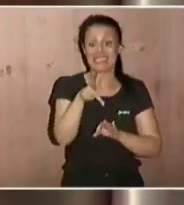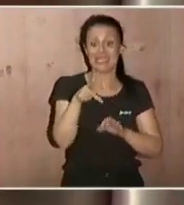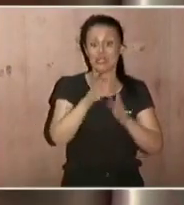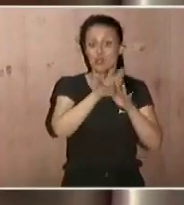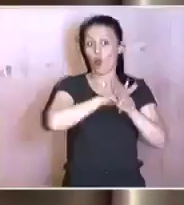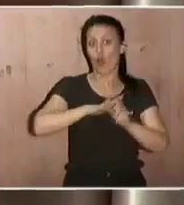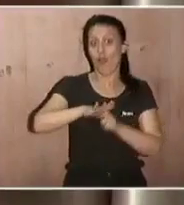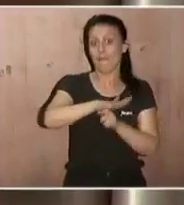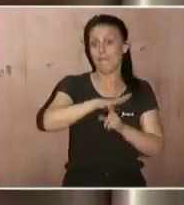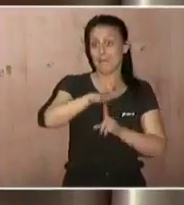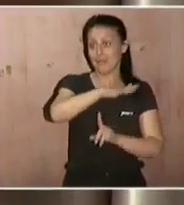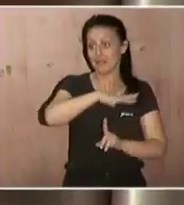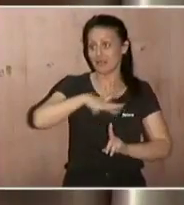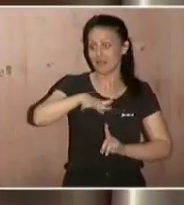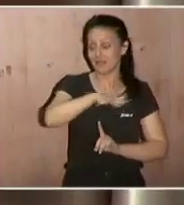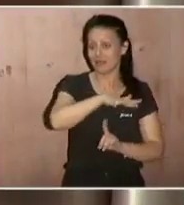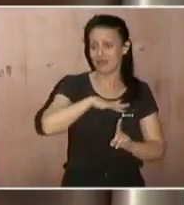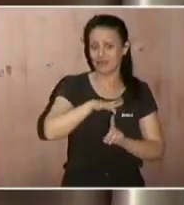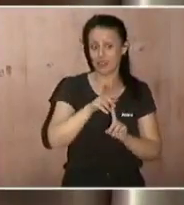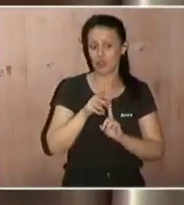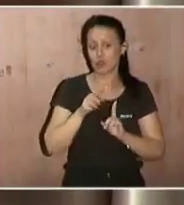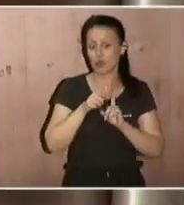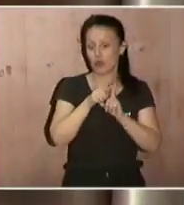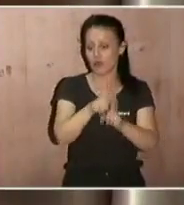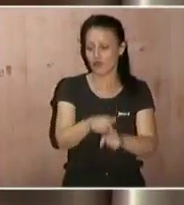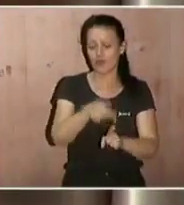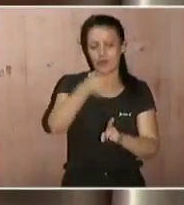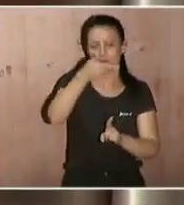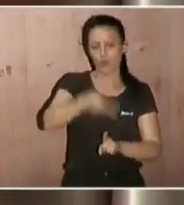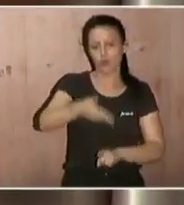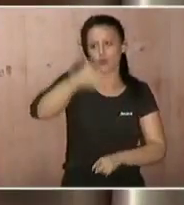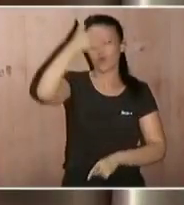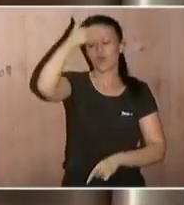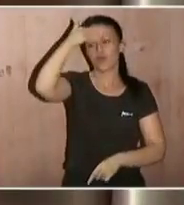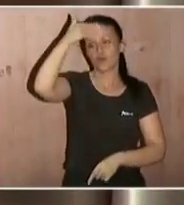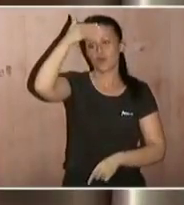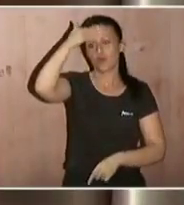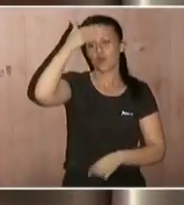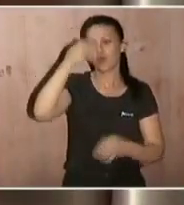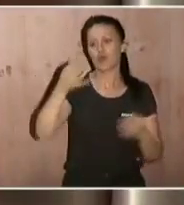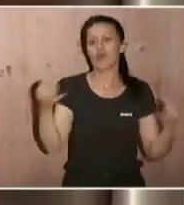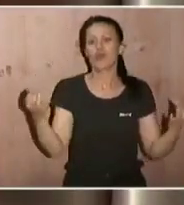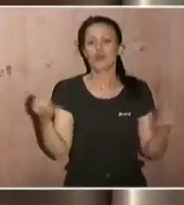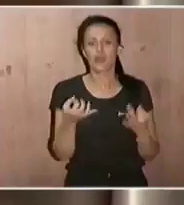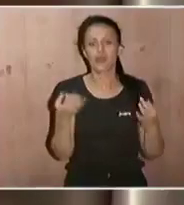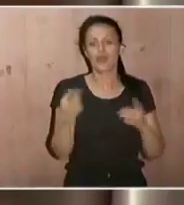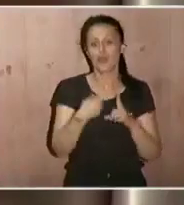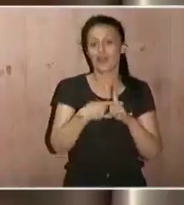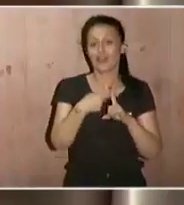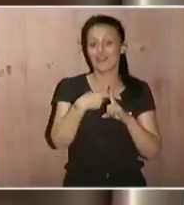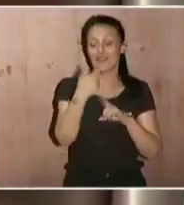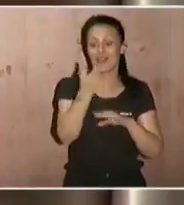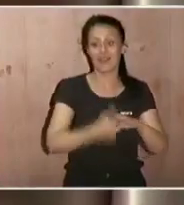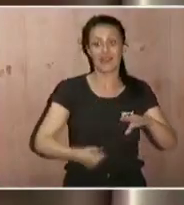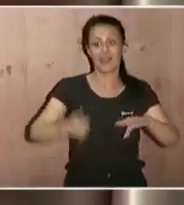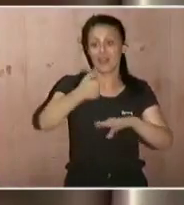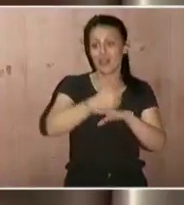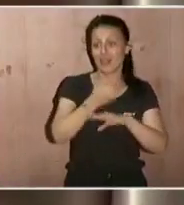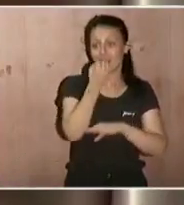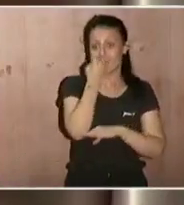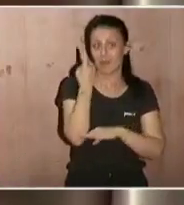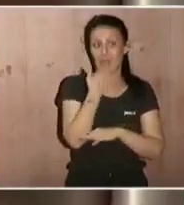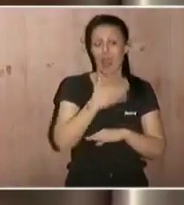ambiental, con el referente fundamental que ha prolongado, con el mayor nivel de excelencia, a nuestro